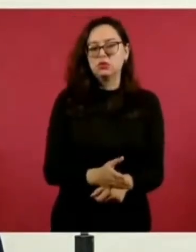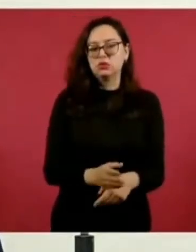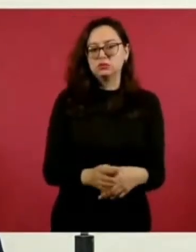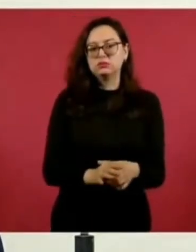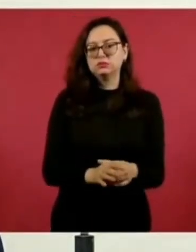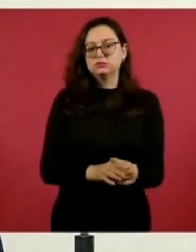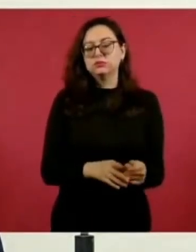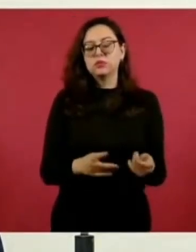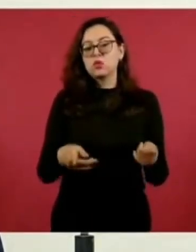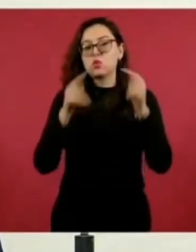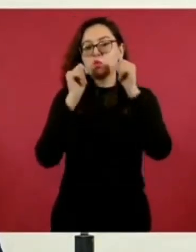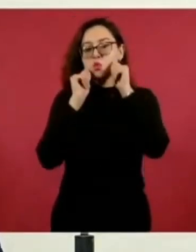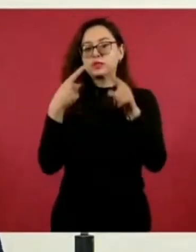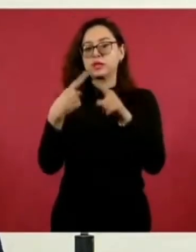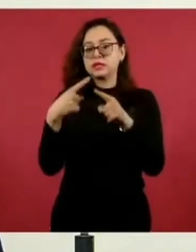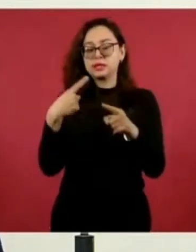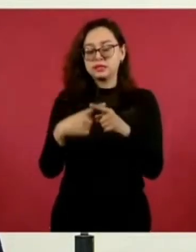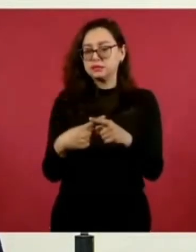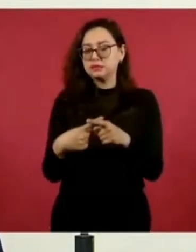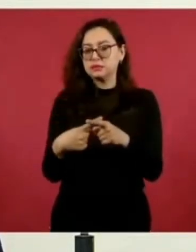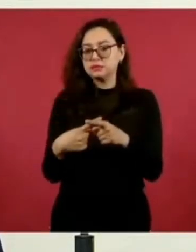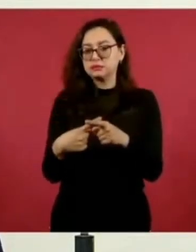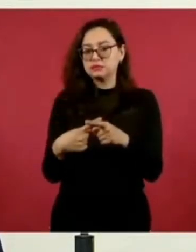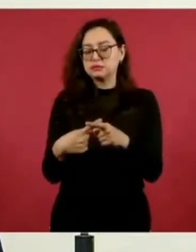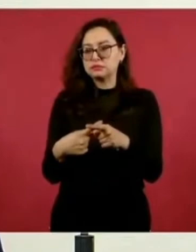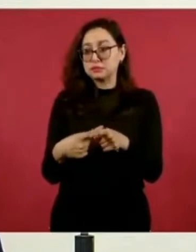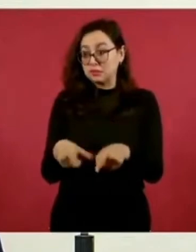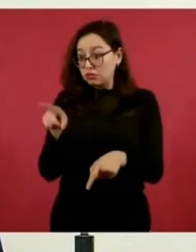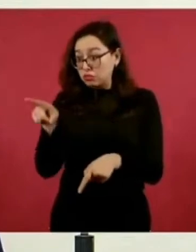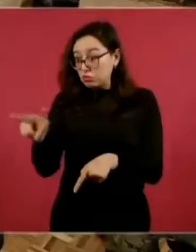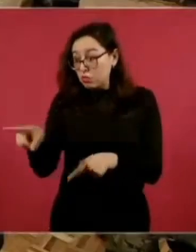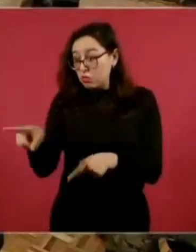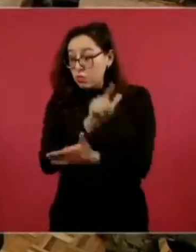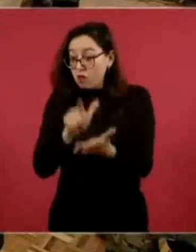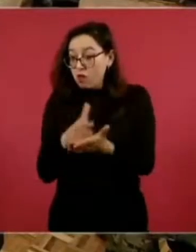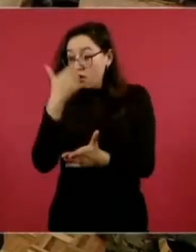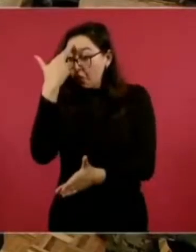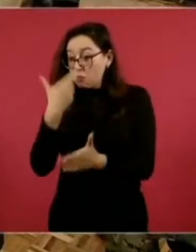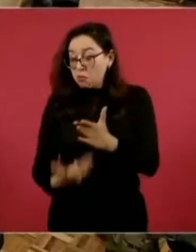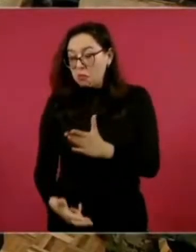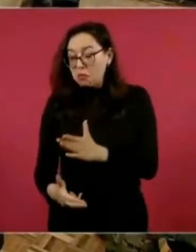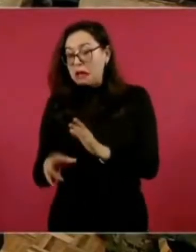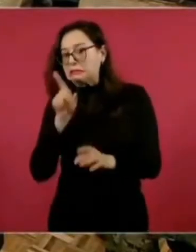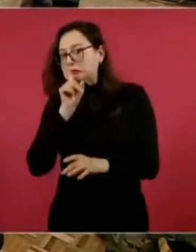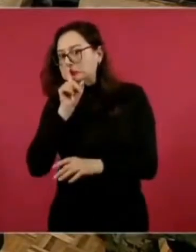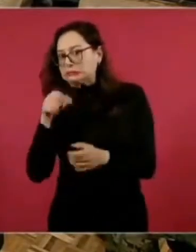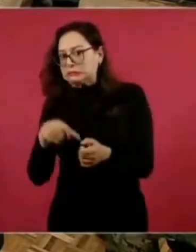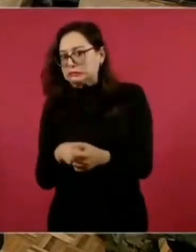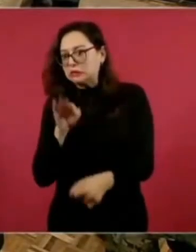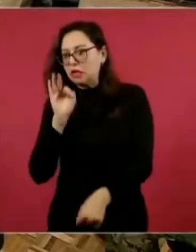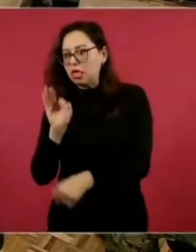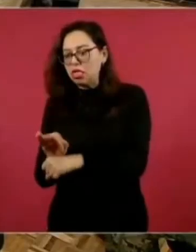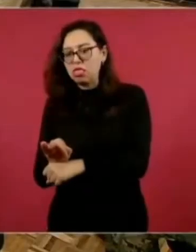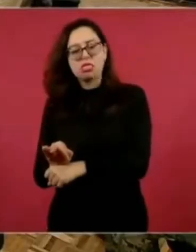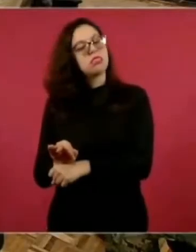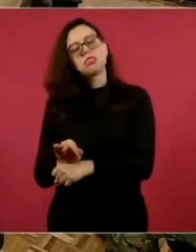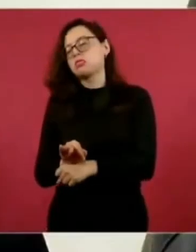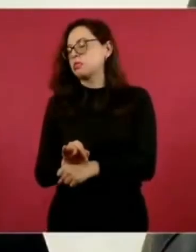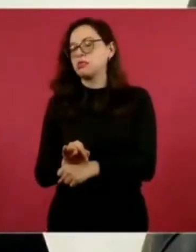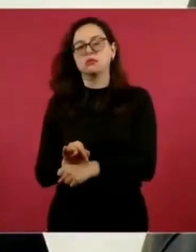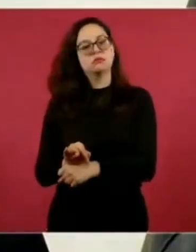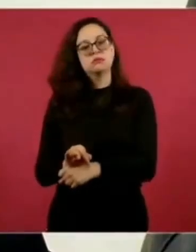en las Fuerzas Armadas se castiga, no se encubre a nadie, sea quien